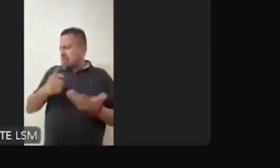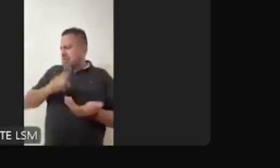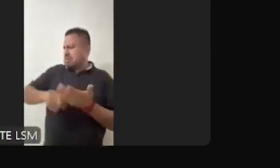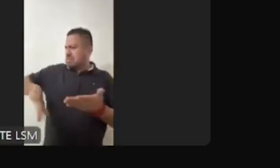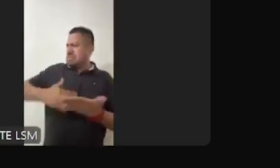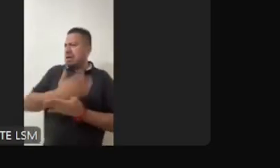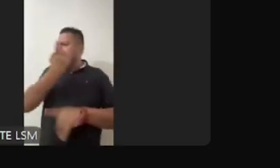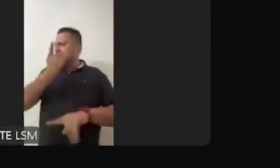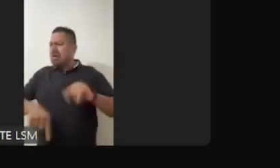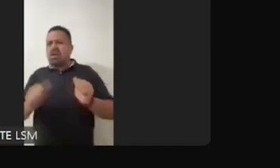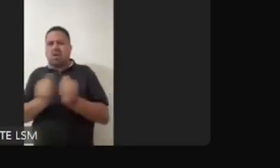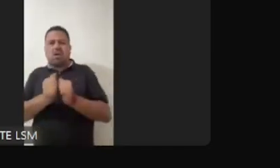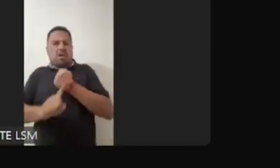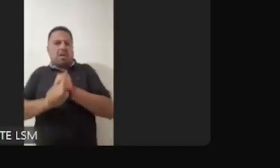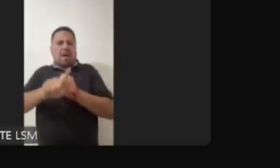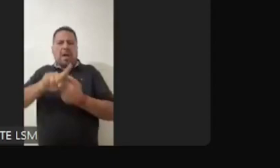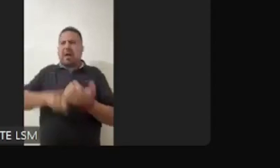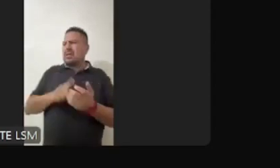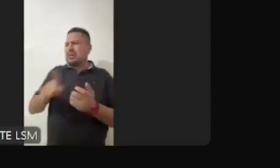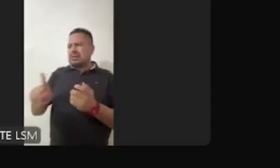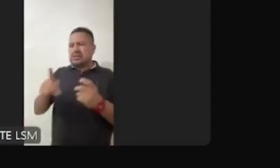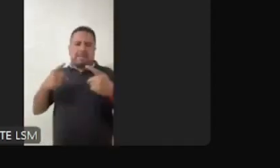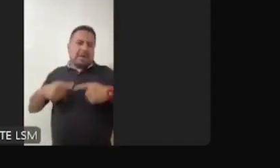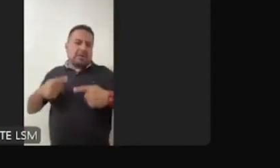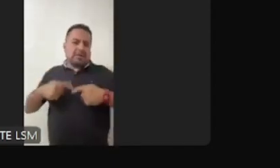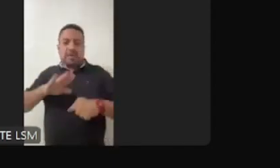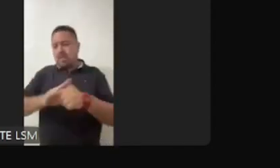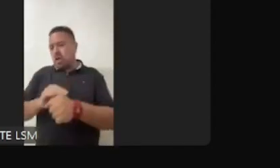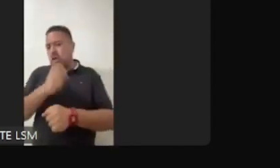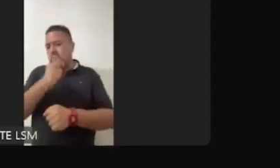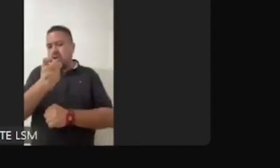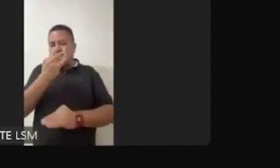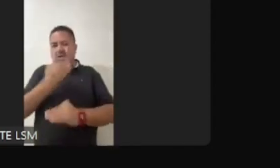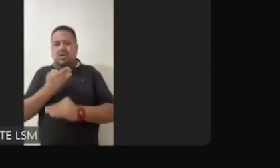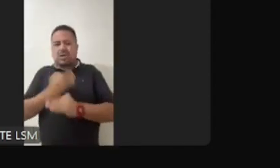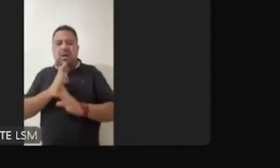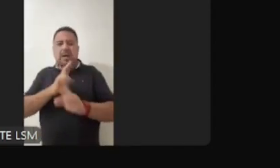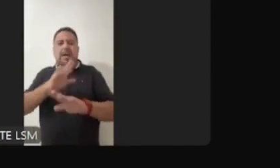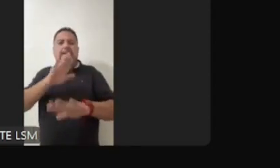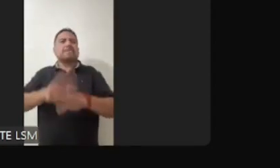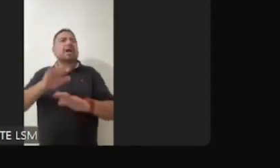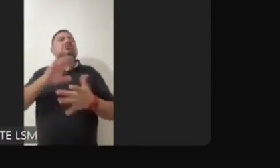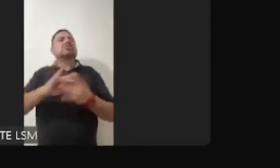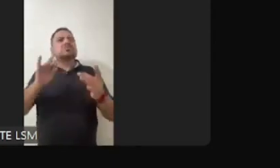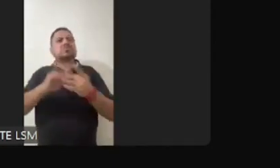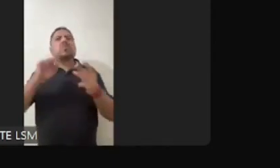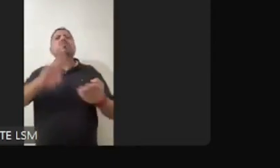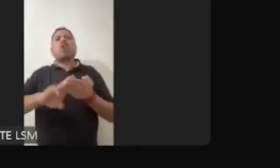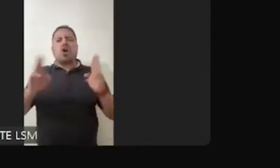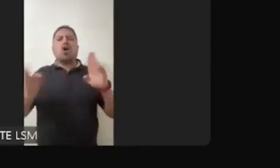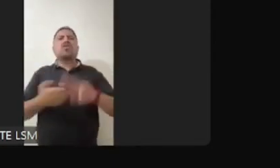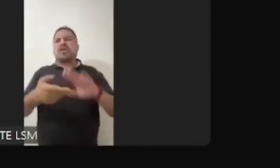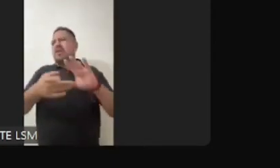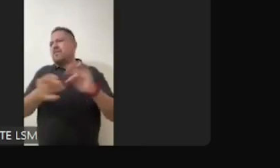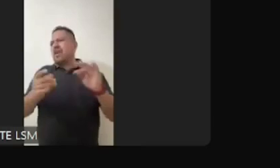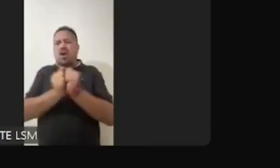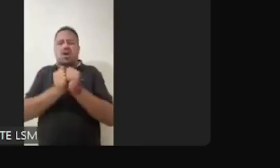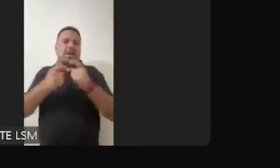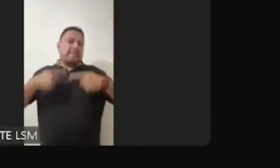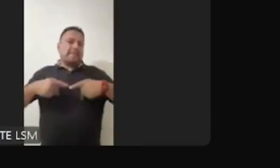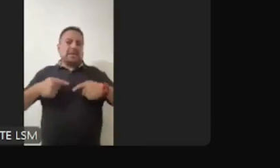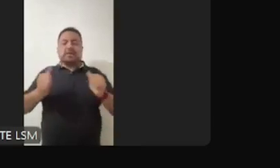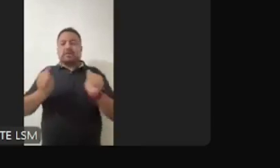procedimiento en perjuicio del actor por lo tanto al resultar fundado los motivos de agravios hechos valer por el actor lo